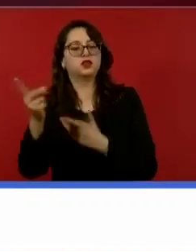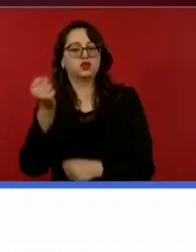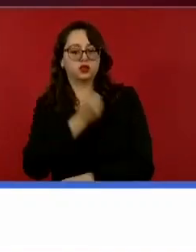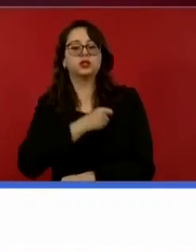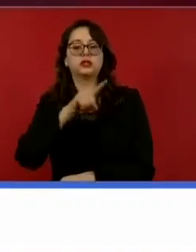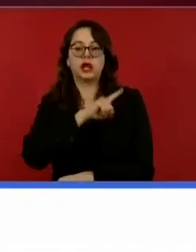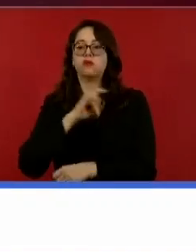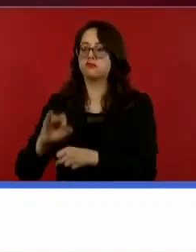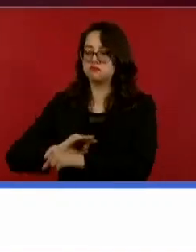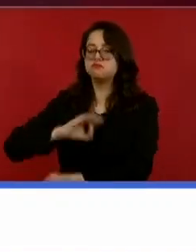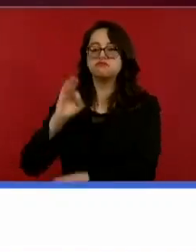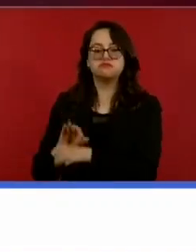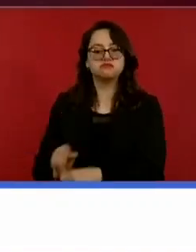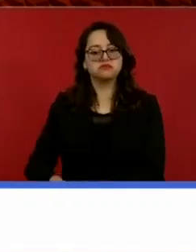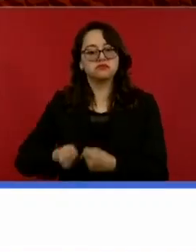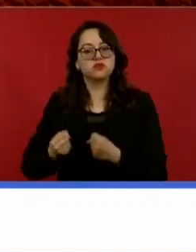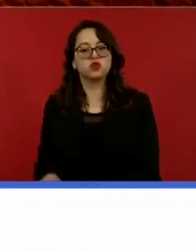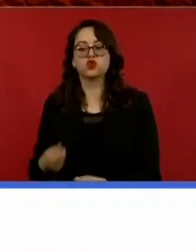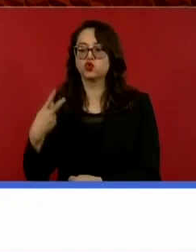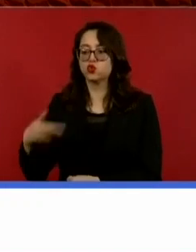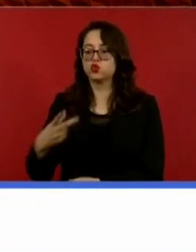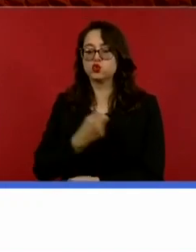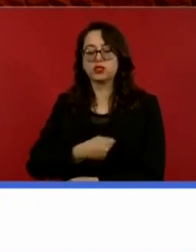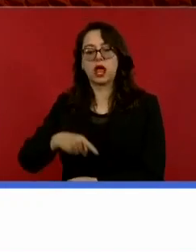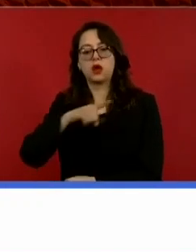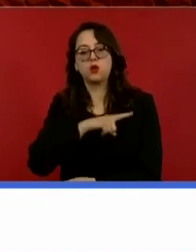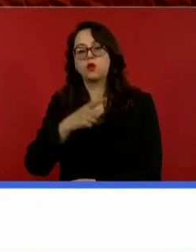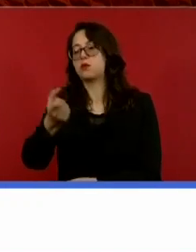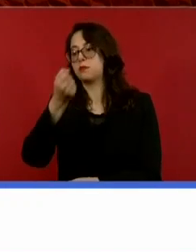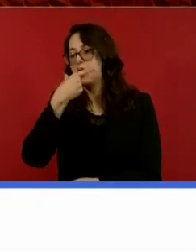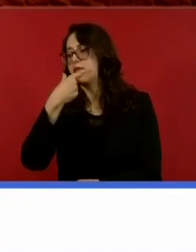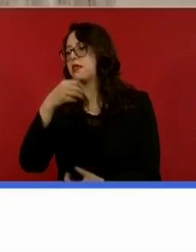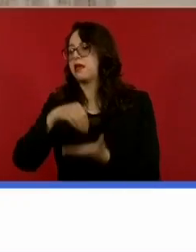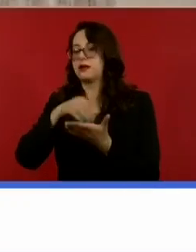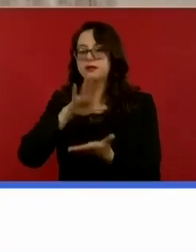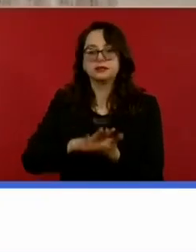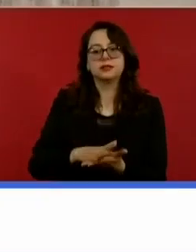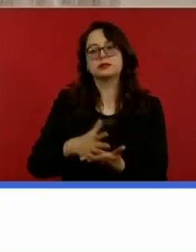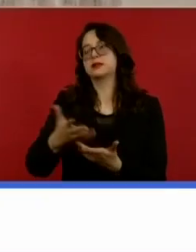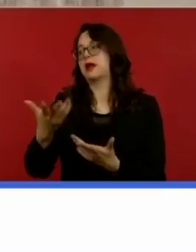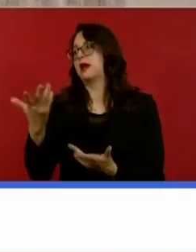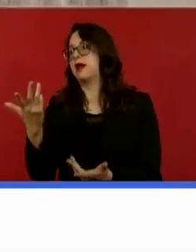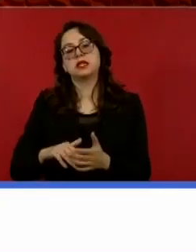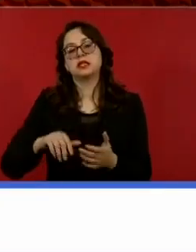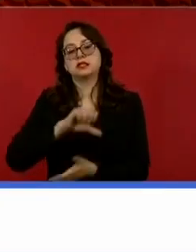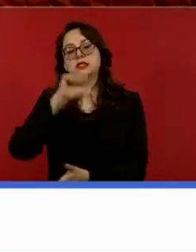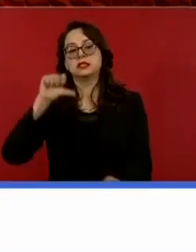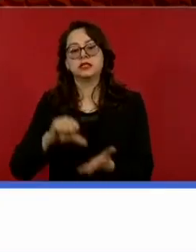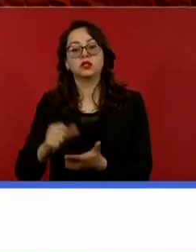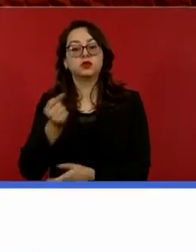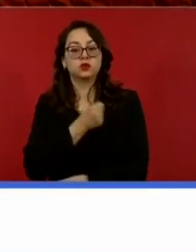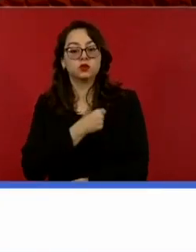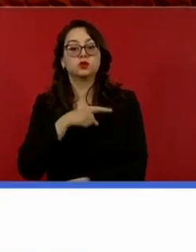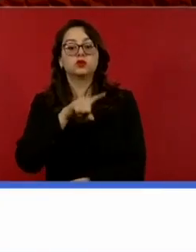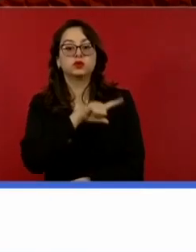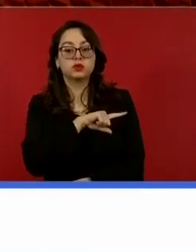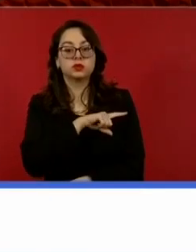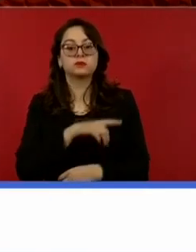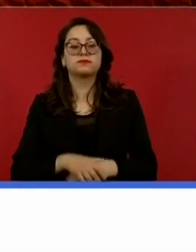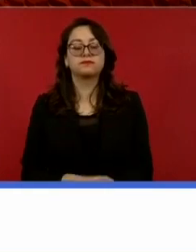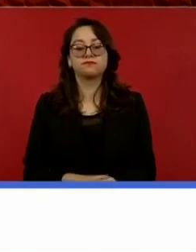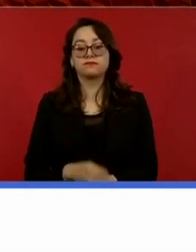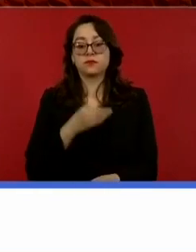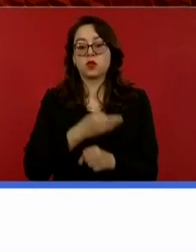e intervenciones quirúrgicas y para el registro los beneficiarios qué es lo que tienen que hacer solamente ingresar a la página que está